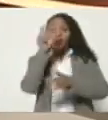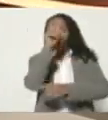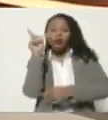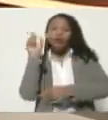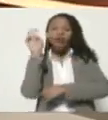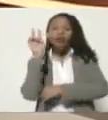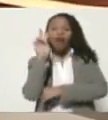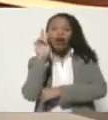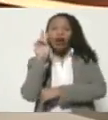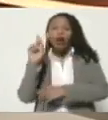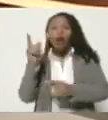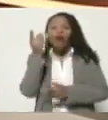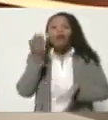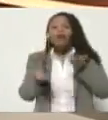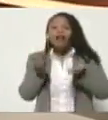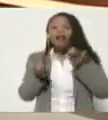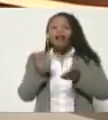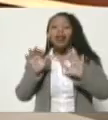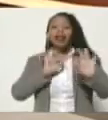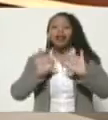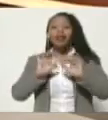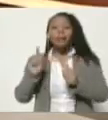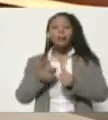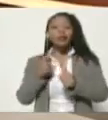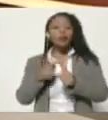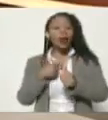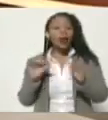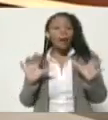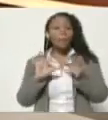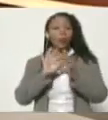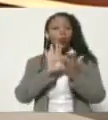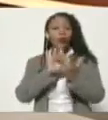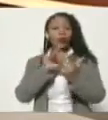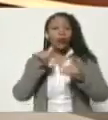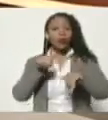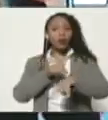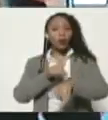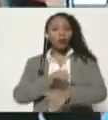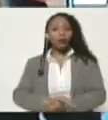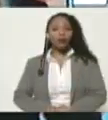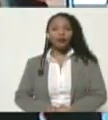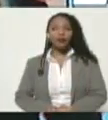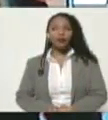Se presenta un balance desde el teatro principal y nos unimos a esta hora.